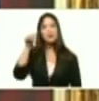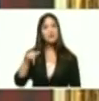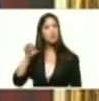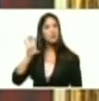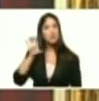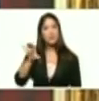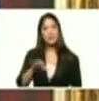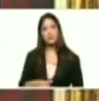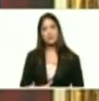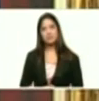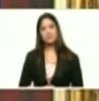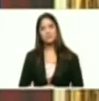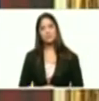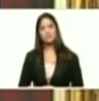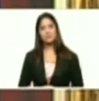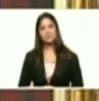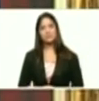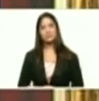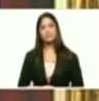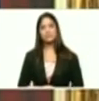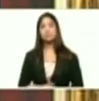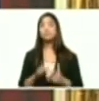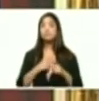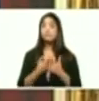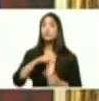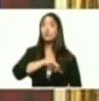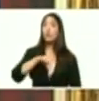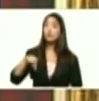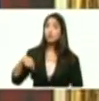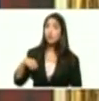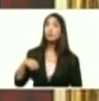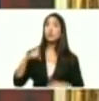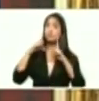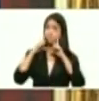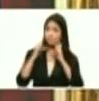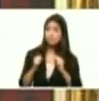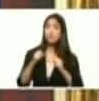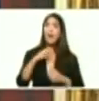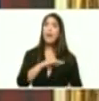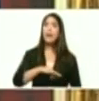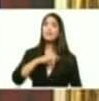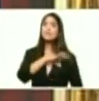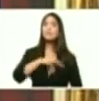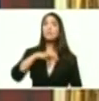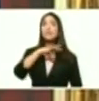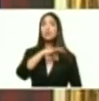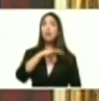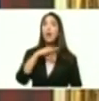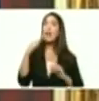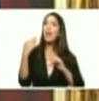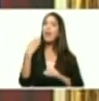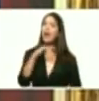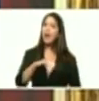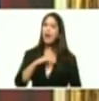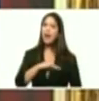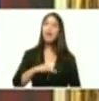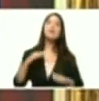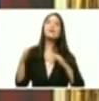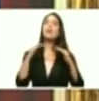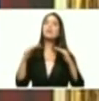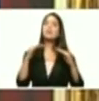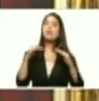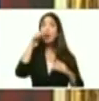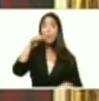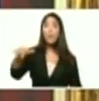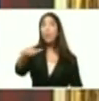patria existió, por eso nosotros estamos, calificados espiritual, moral, ética, y políticamente, junto a todo un pueblo,